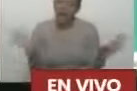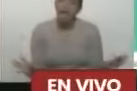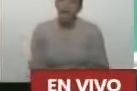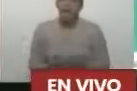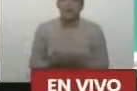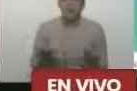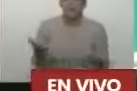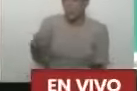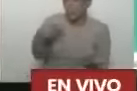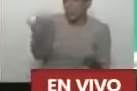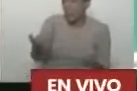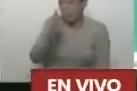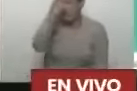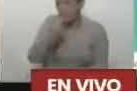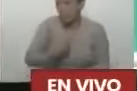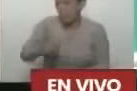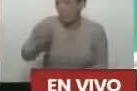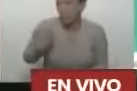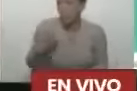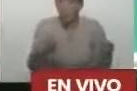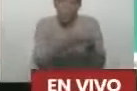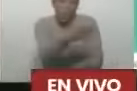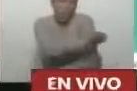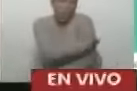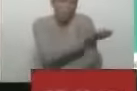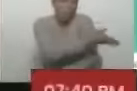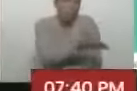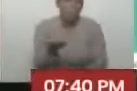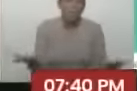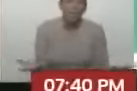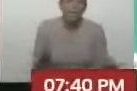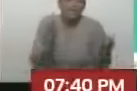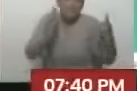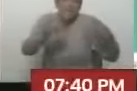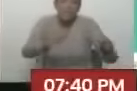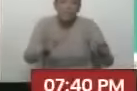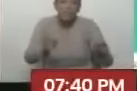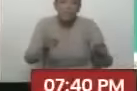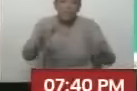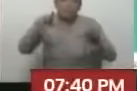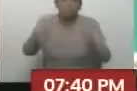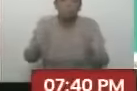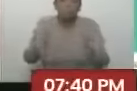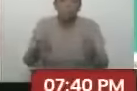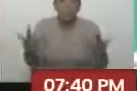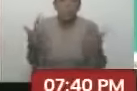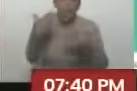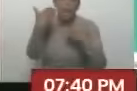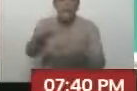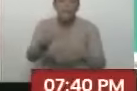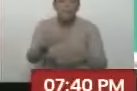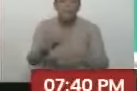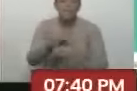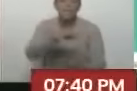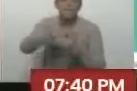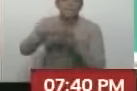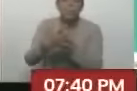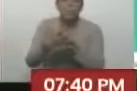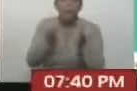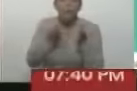y ya entiendo lo que dice la ultraderecha venezolana para tratar de encasillar noos y meternos por Un